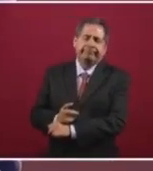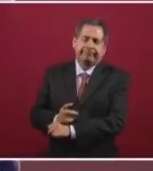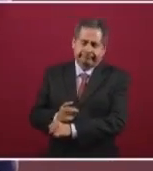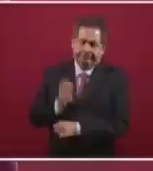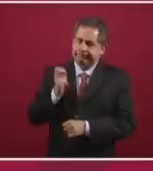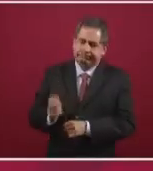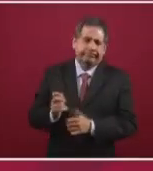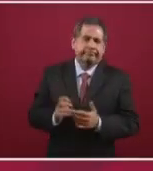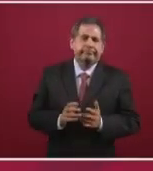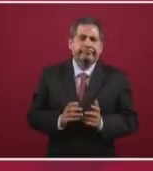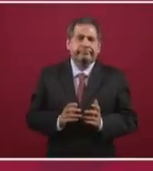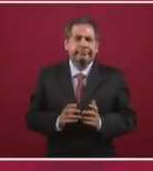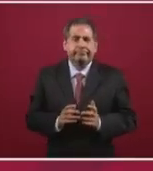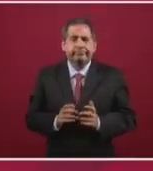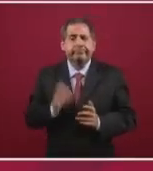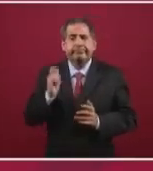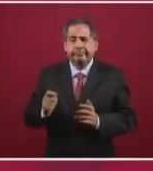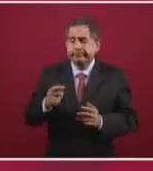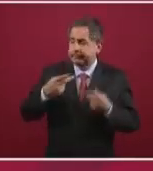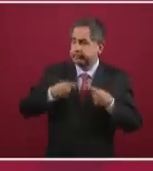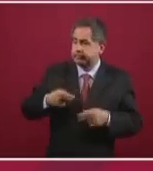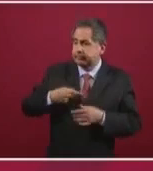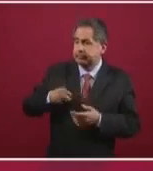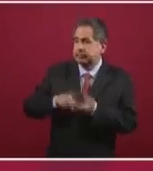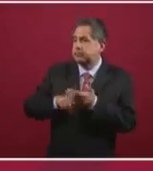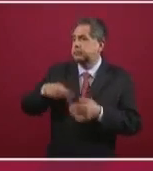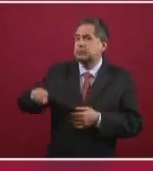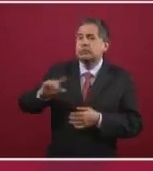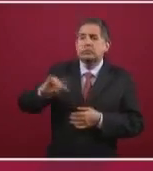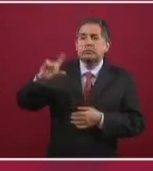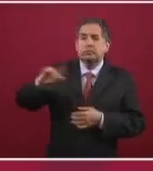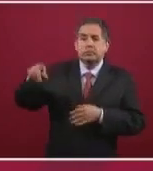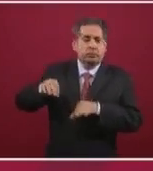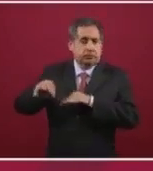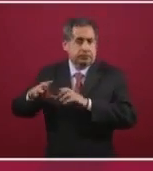de que los servidores públicos